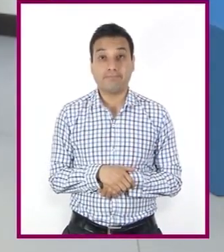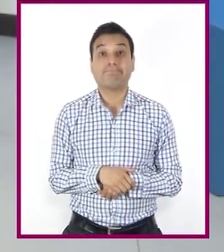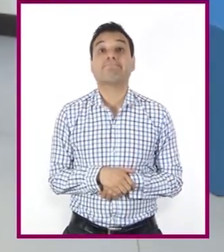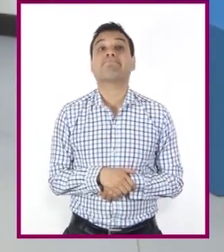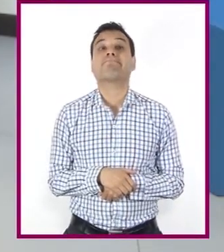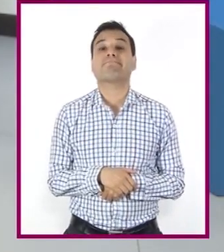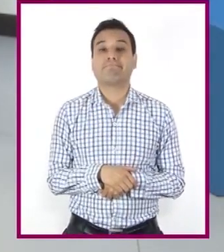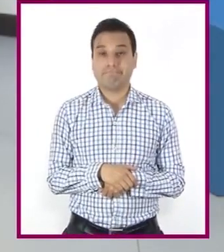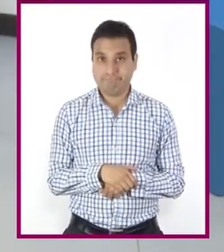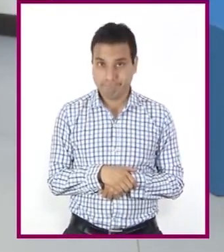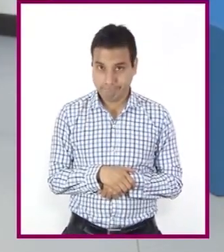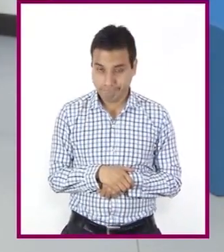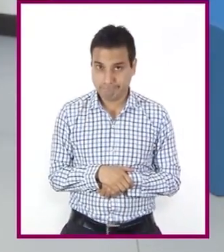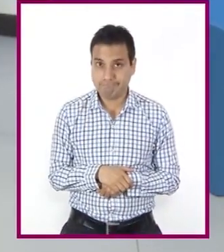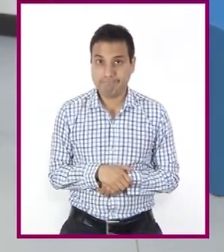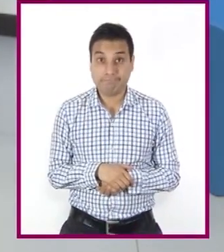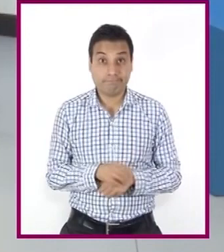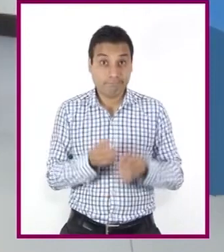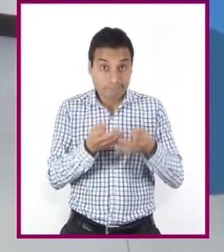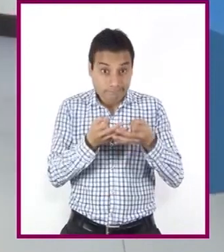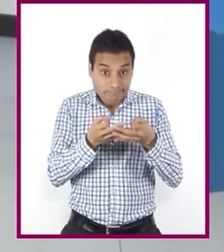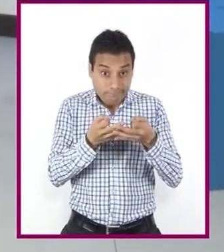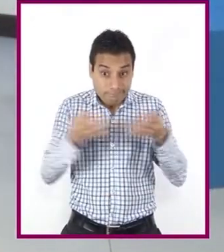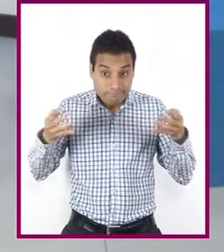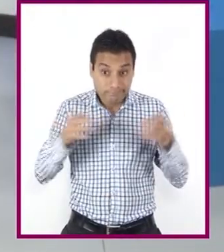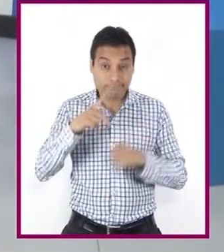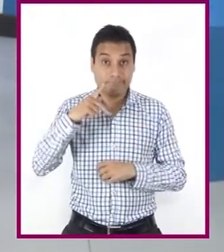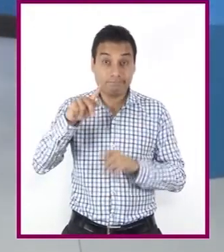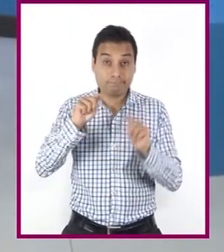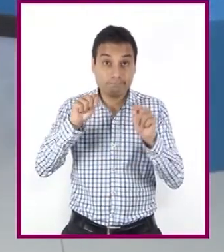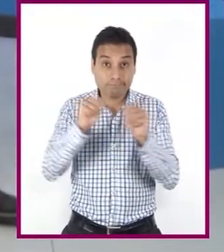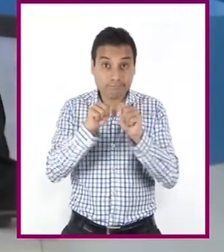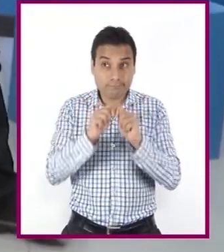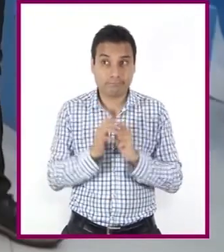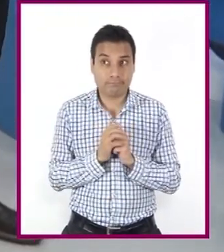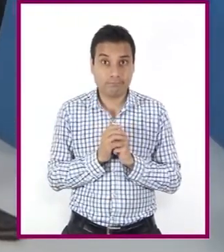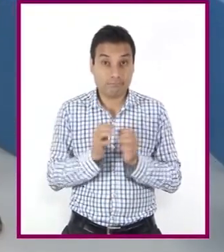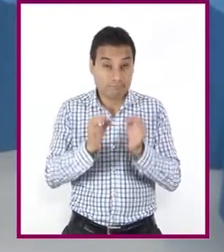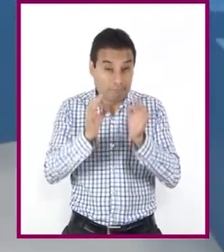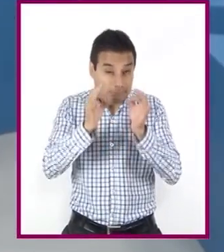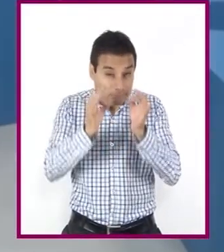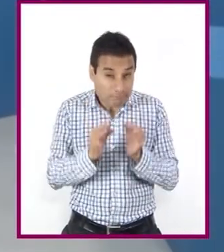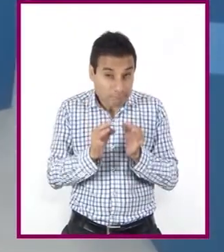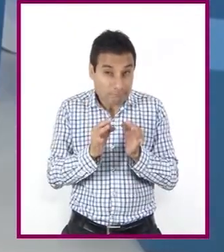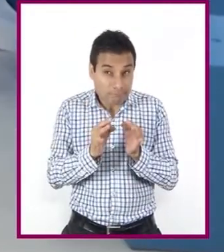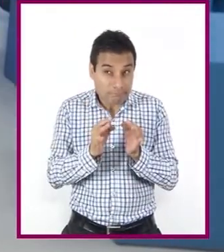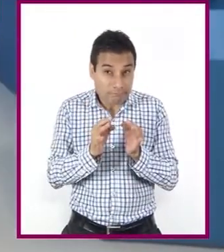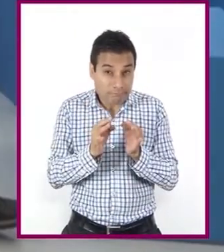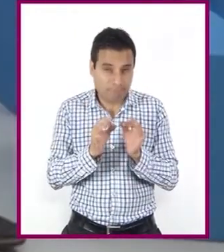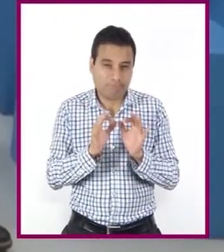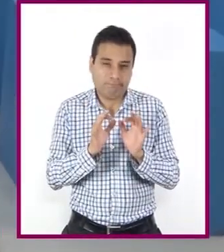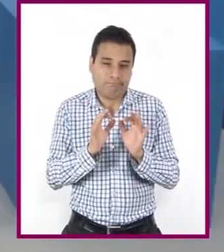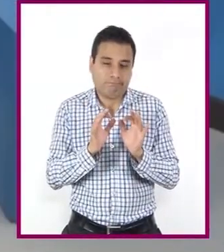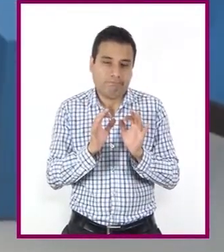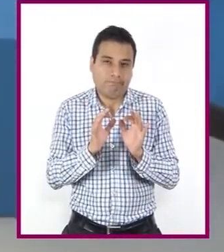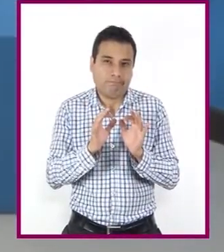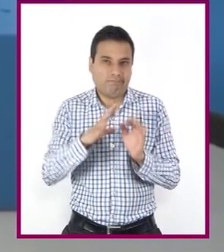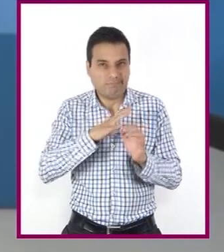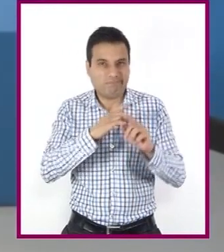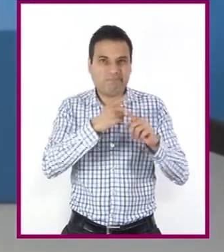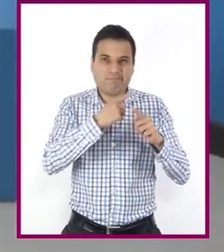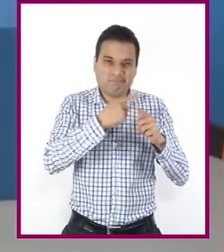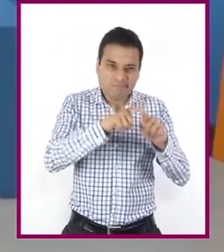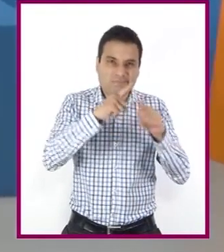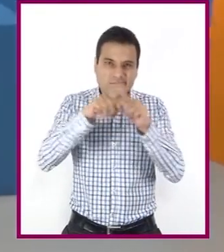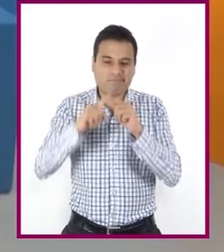Profesor Alejandro, el terreno de tu tía no tiene sus lados iguales como en el caso del panal, pero sí tienen sus lados como en el deportivo